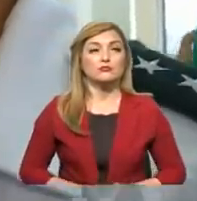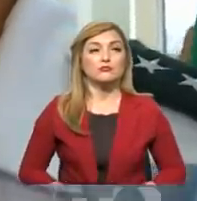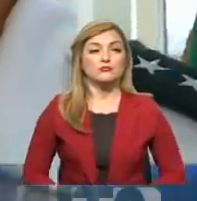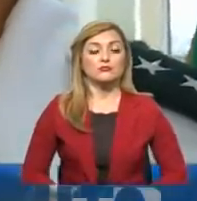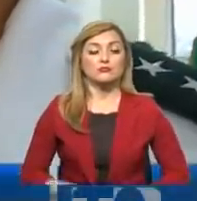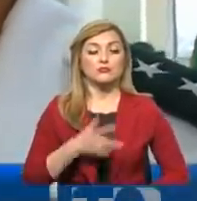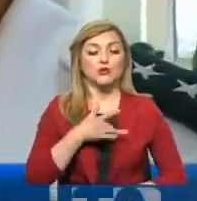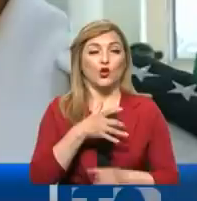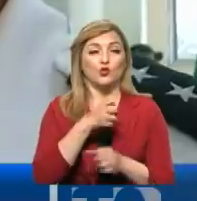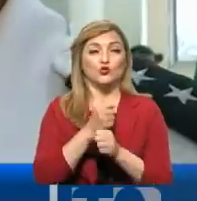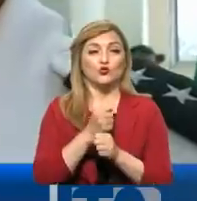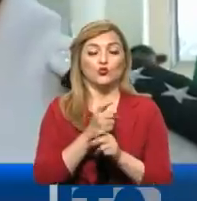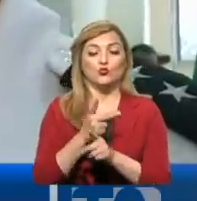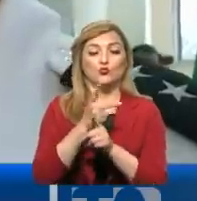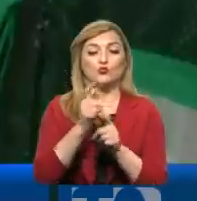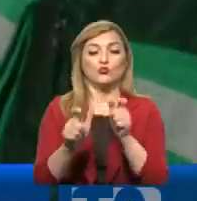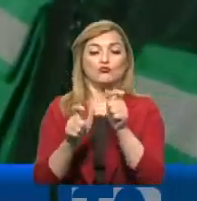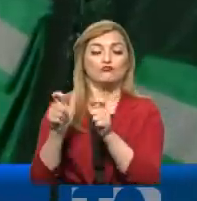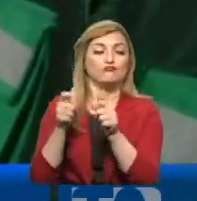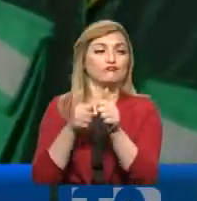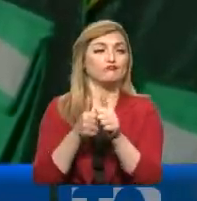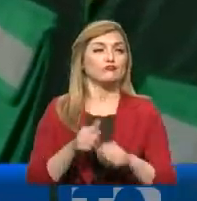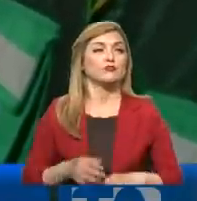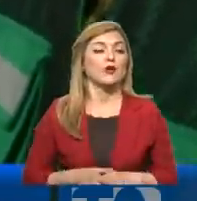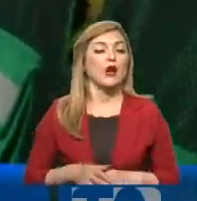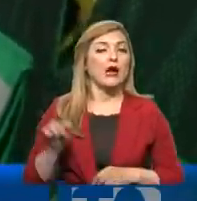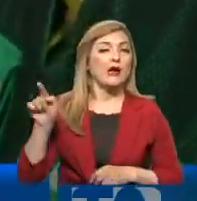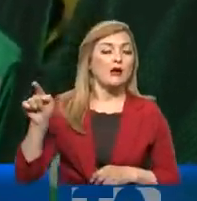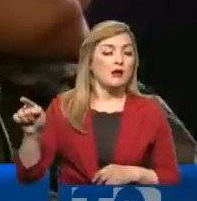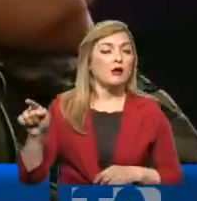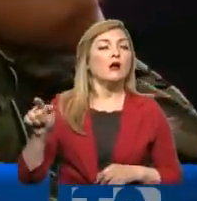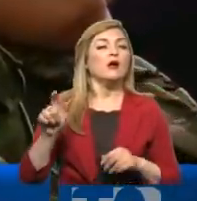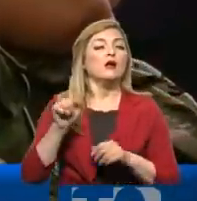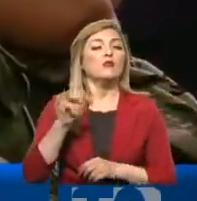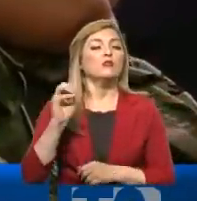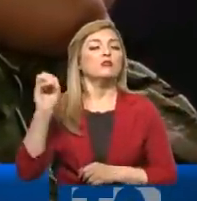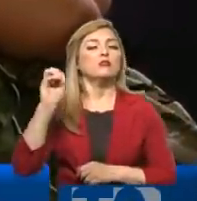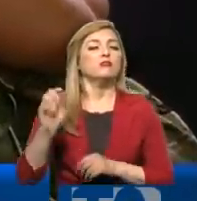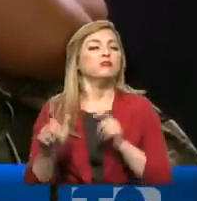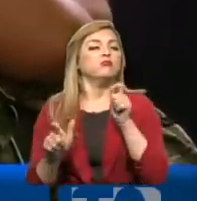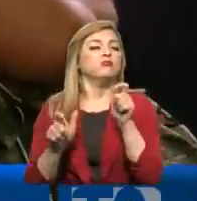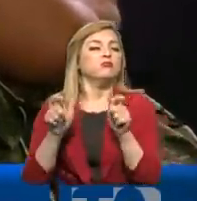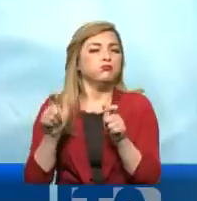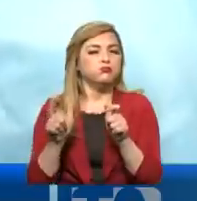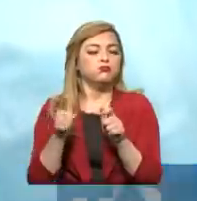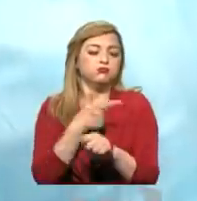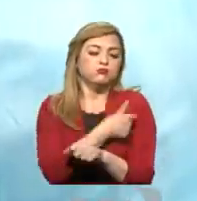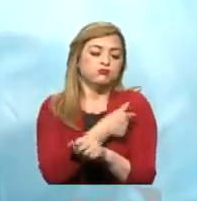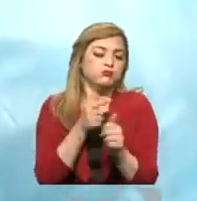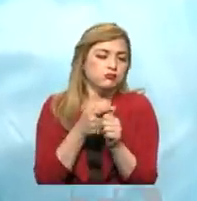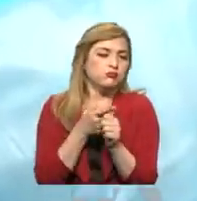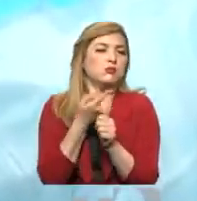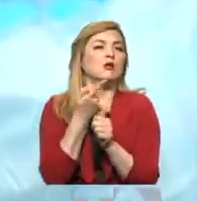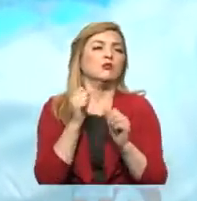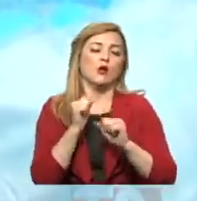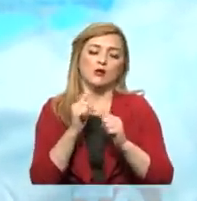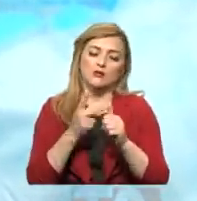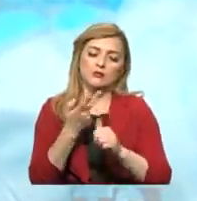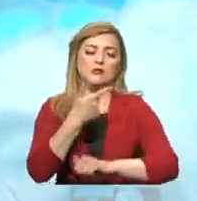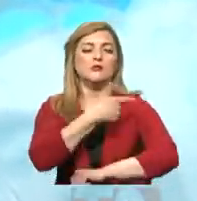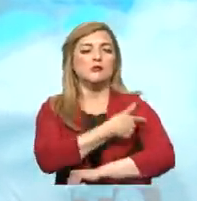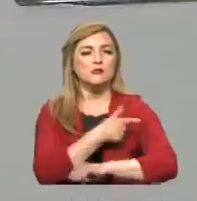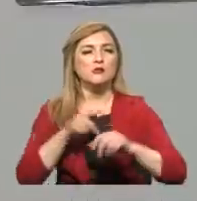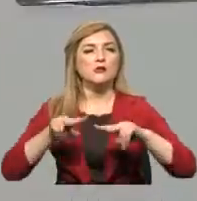estar seguro como de cuidar a los que me rodean. En esta casa de salud, el 100% de las personas que recibieron la primera dosis pudieron recibir